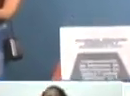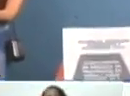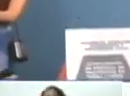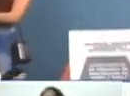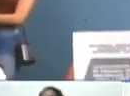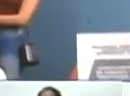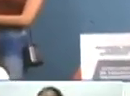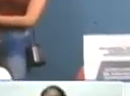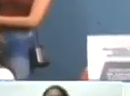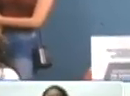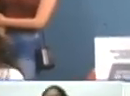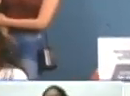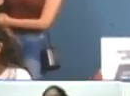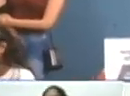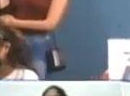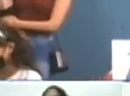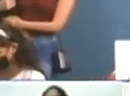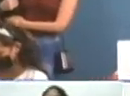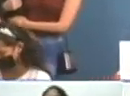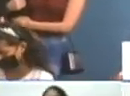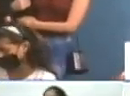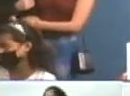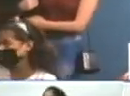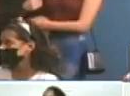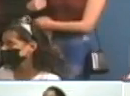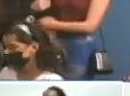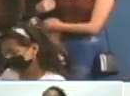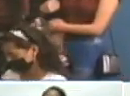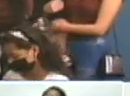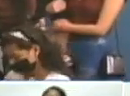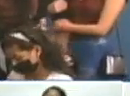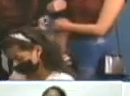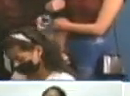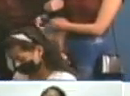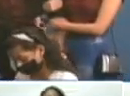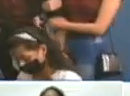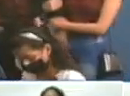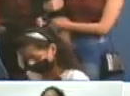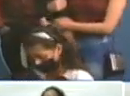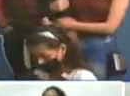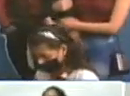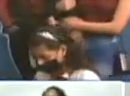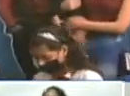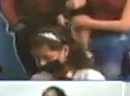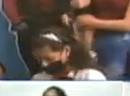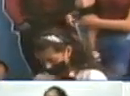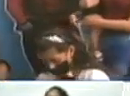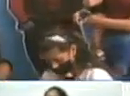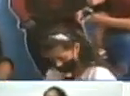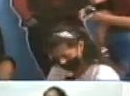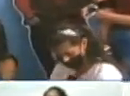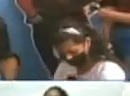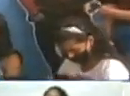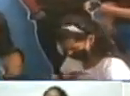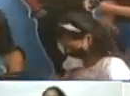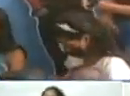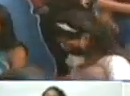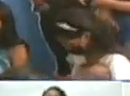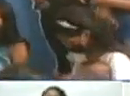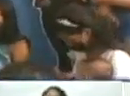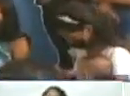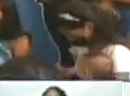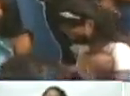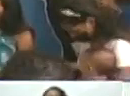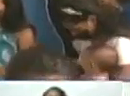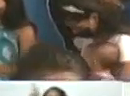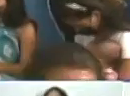gran Simón Bolívar. Y no cuentan que hubo un hombre entre nosotros que se llamó Hugo